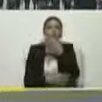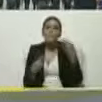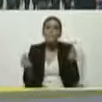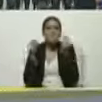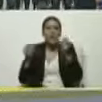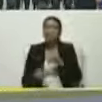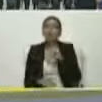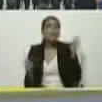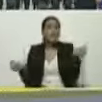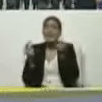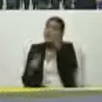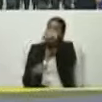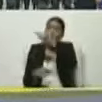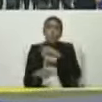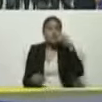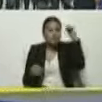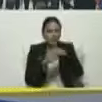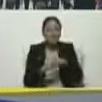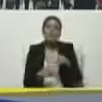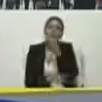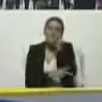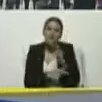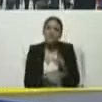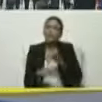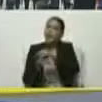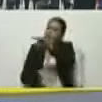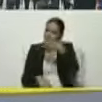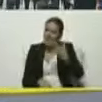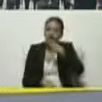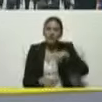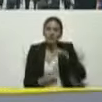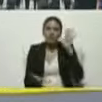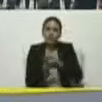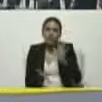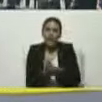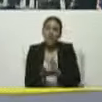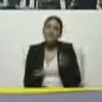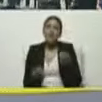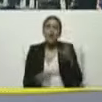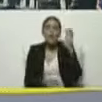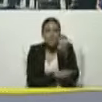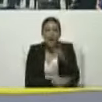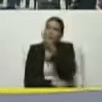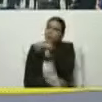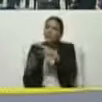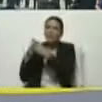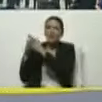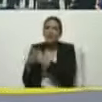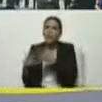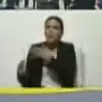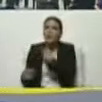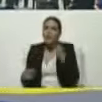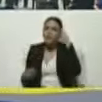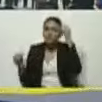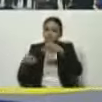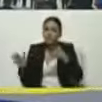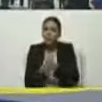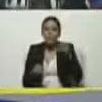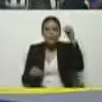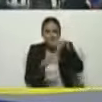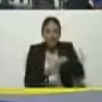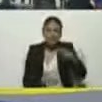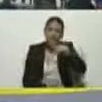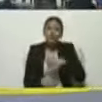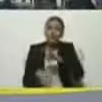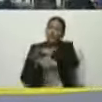nadie se meta con Venezuela, que dejen quieto a nuestro país, oligarca, imperios del mal. Dejen quieto